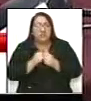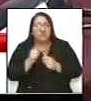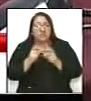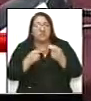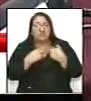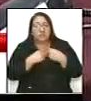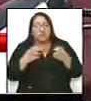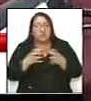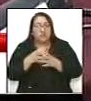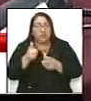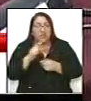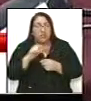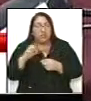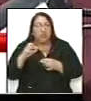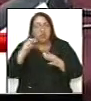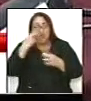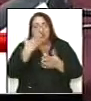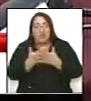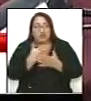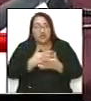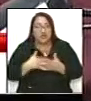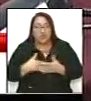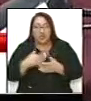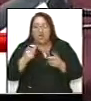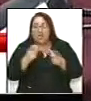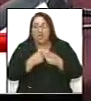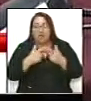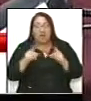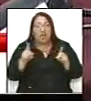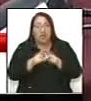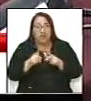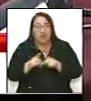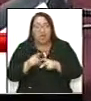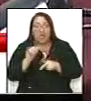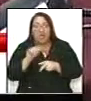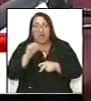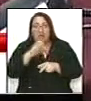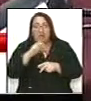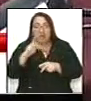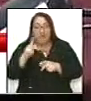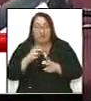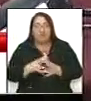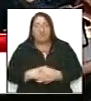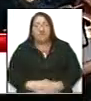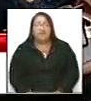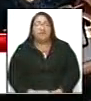representantes de la bancada de Acción Popular. Muchas gracias, presidente. Ah, y la bancada liberal también, y Peruanos por el Cambio también.